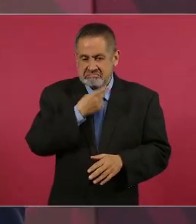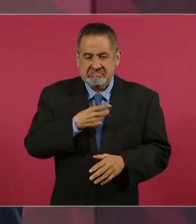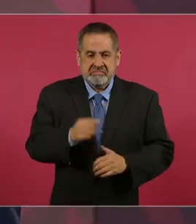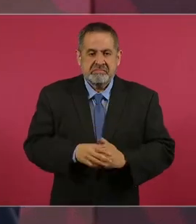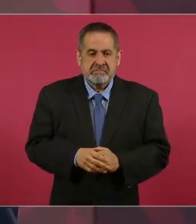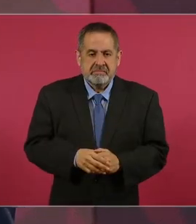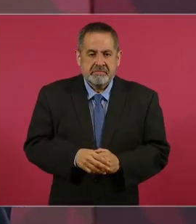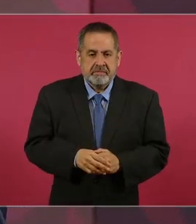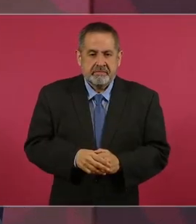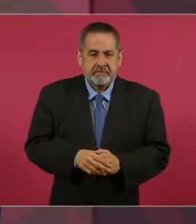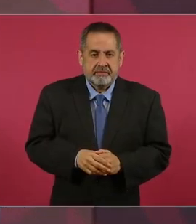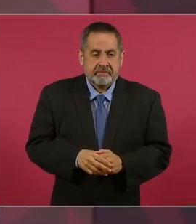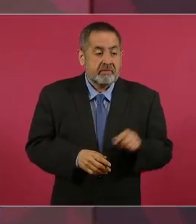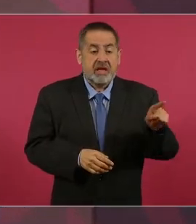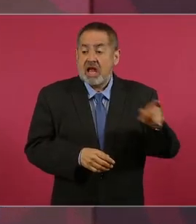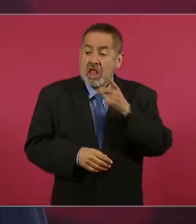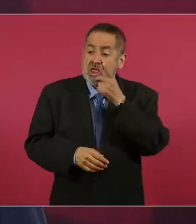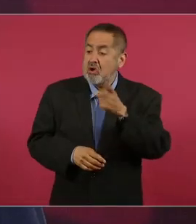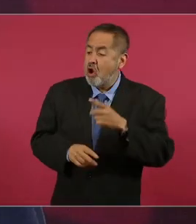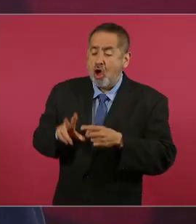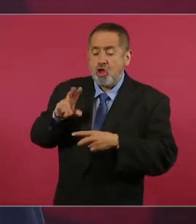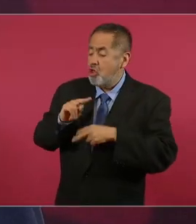no vamos a aprobarlo.